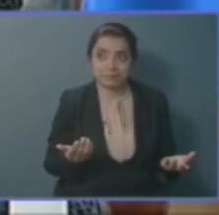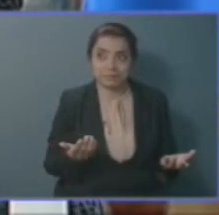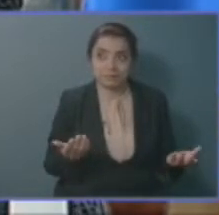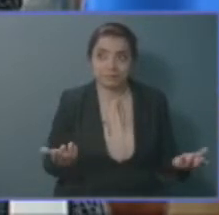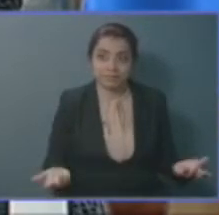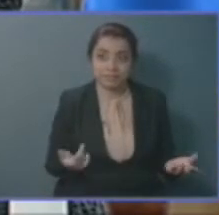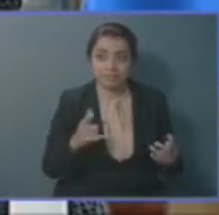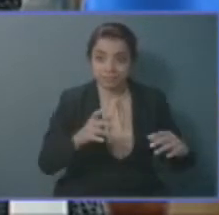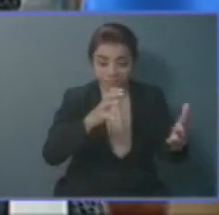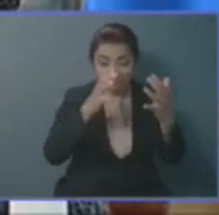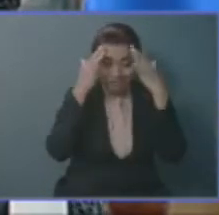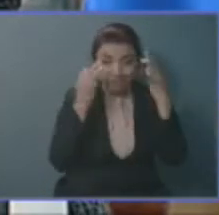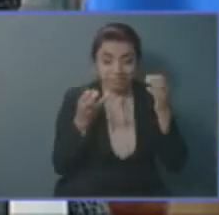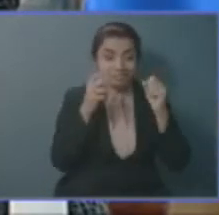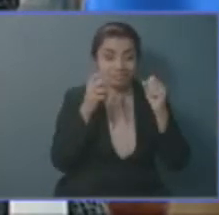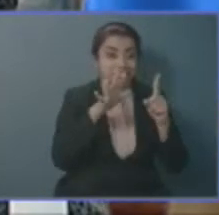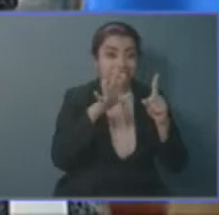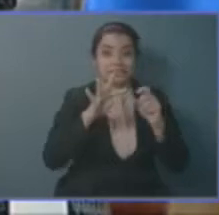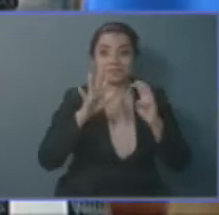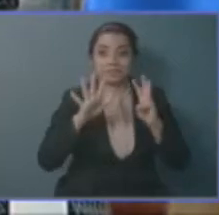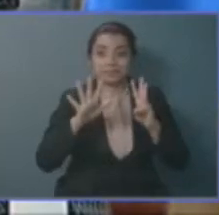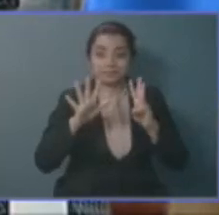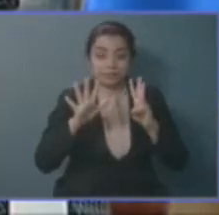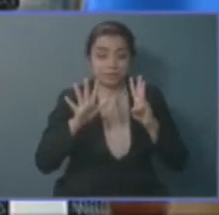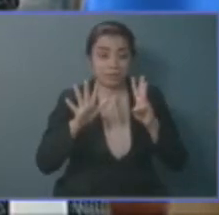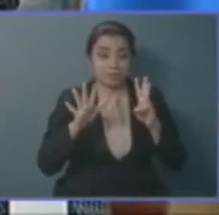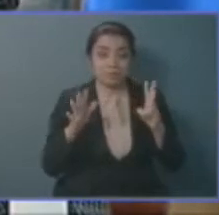como decreto 648, fue vetado